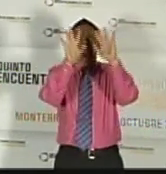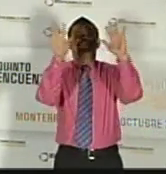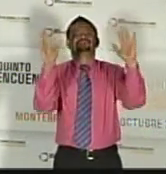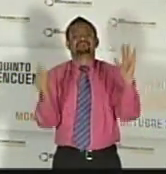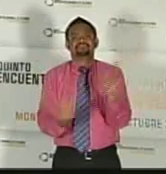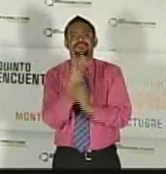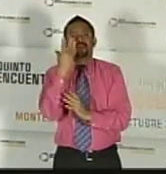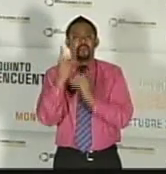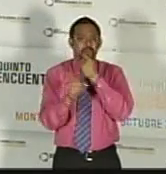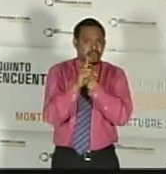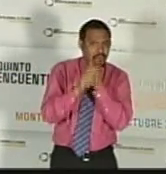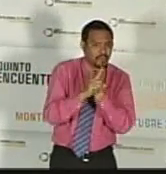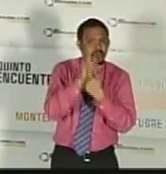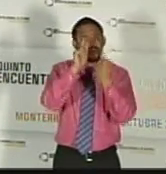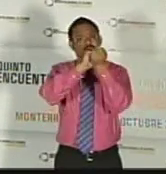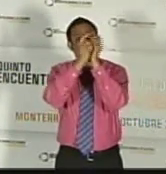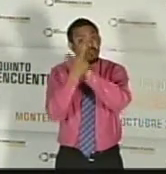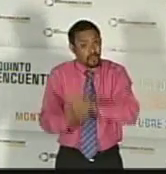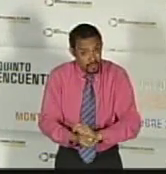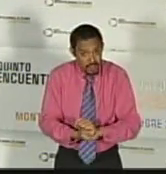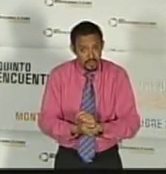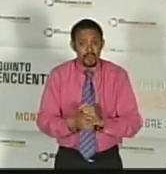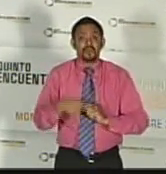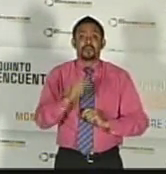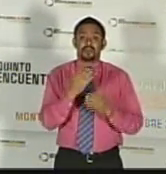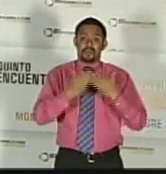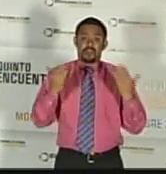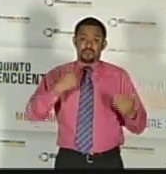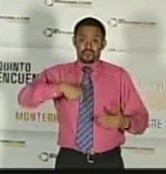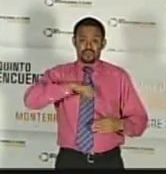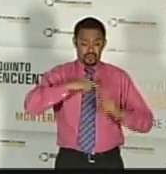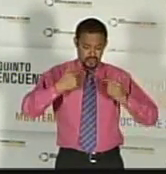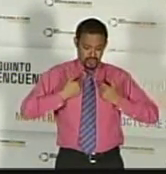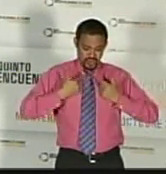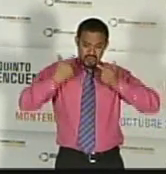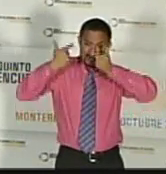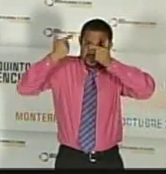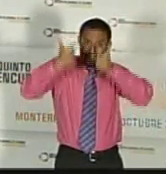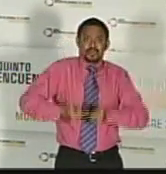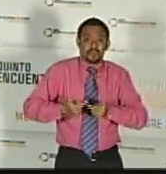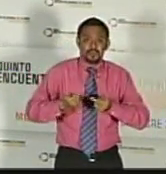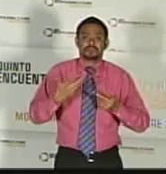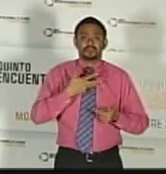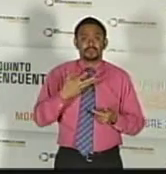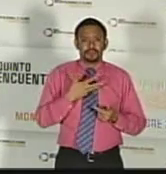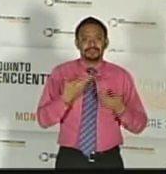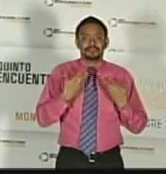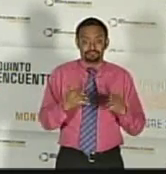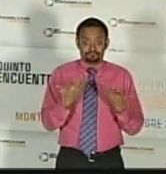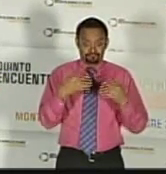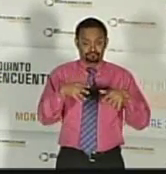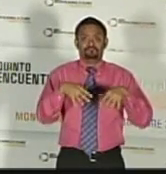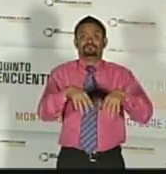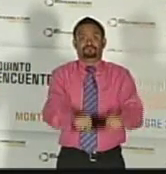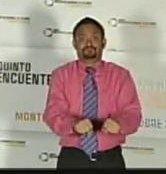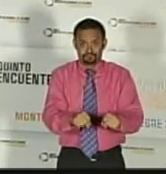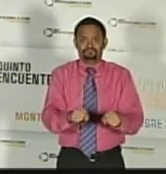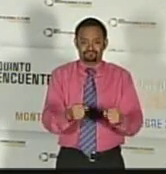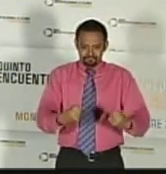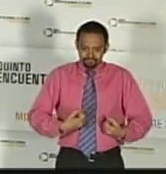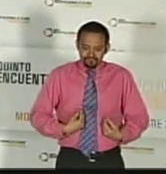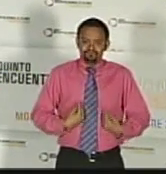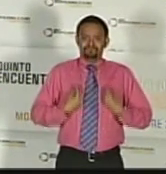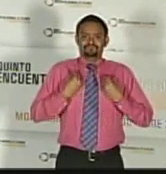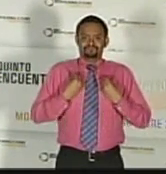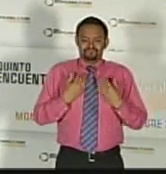una crisis o una transformación. Somos la generación nosotros que hemos llegado a tener vida por